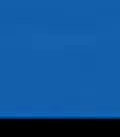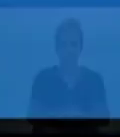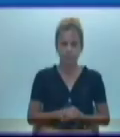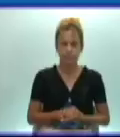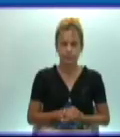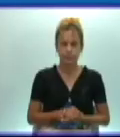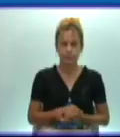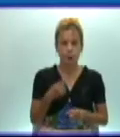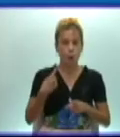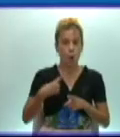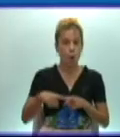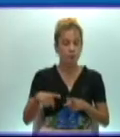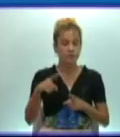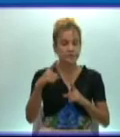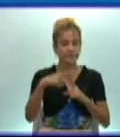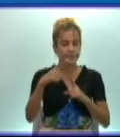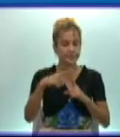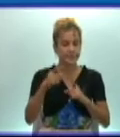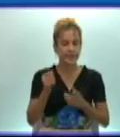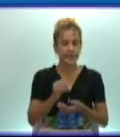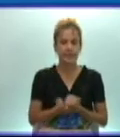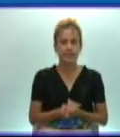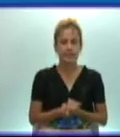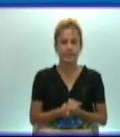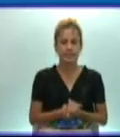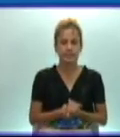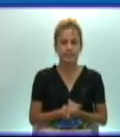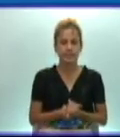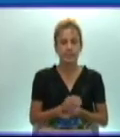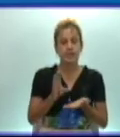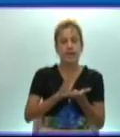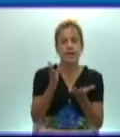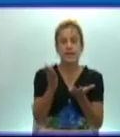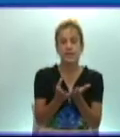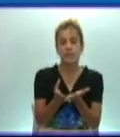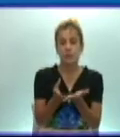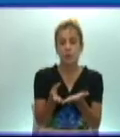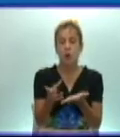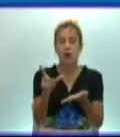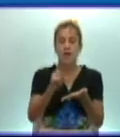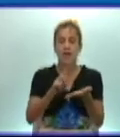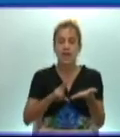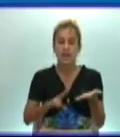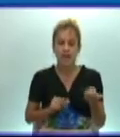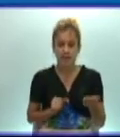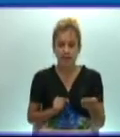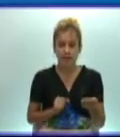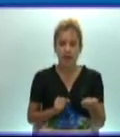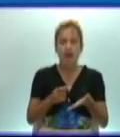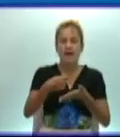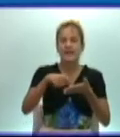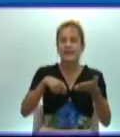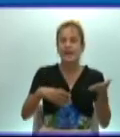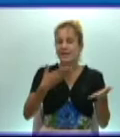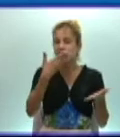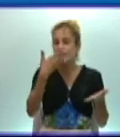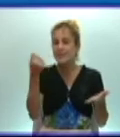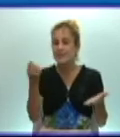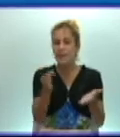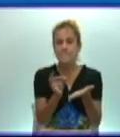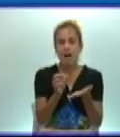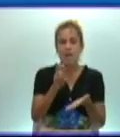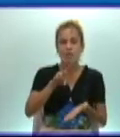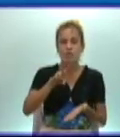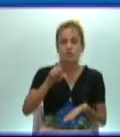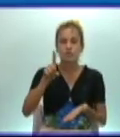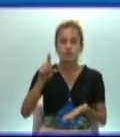Actividad independiente que les proponemos es en su libro de lectura leer el texto Una carta perdida que aparece en la página 211